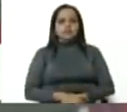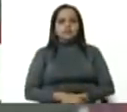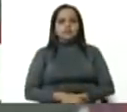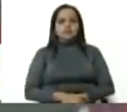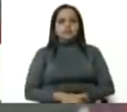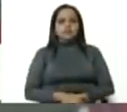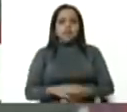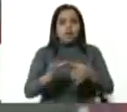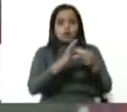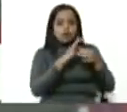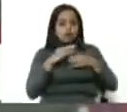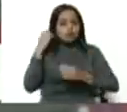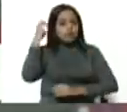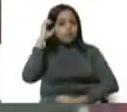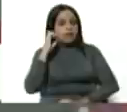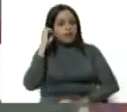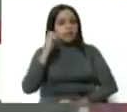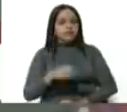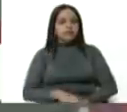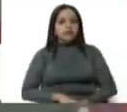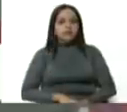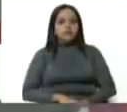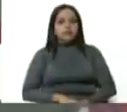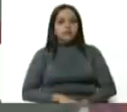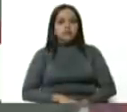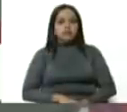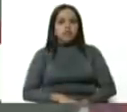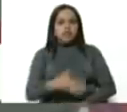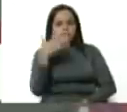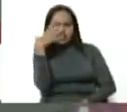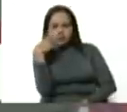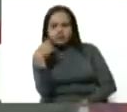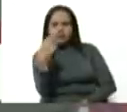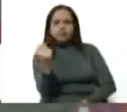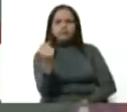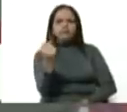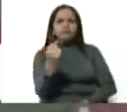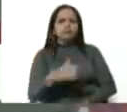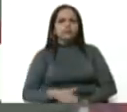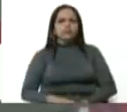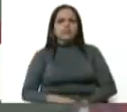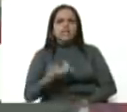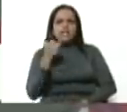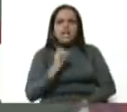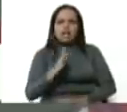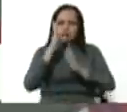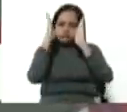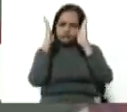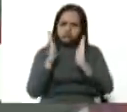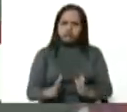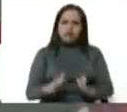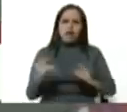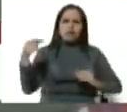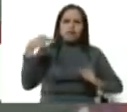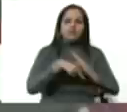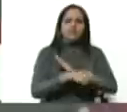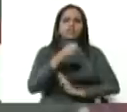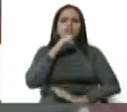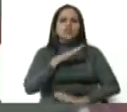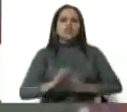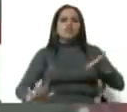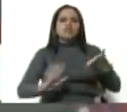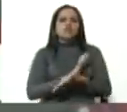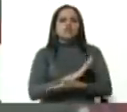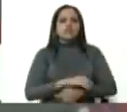Que la Unión Europea entre en otro entendimiento. Y que haya una rectificación profunda, histórica, sobre